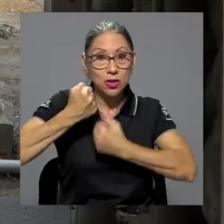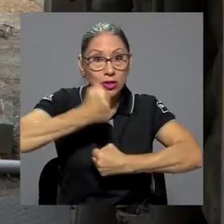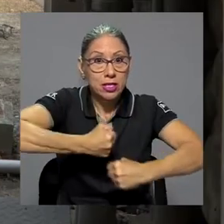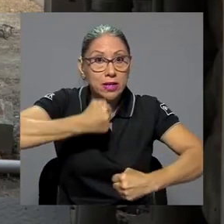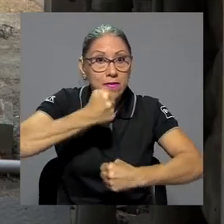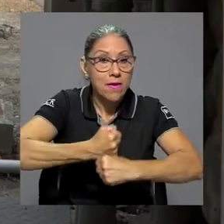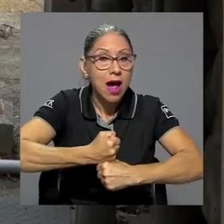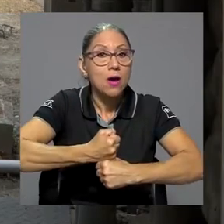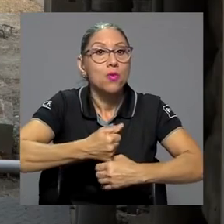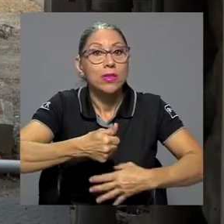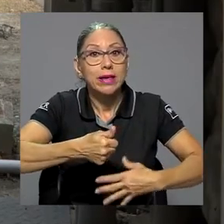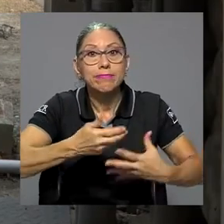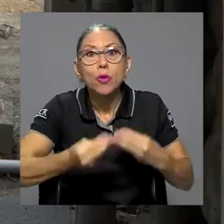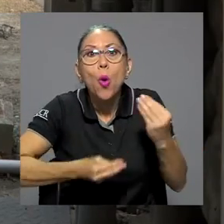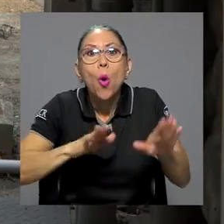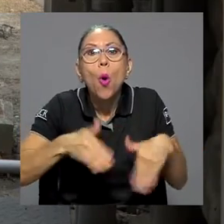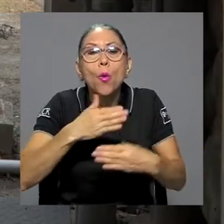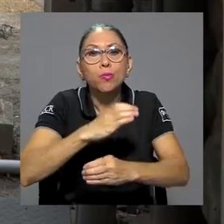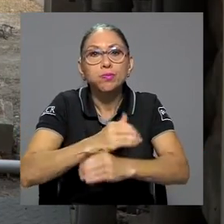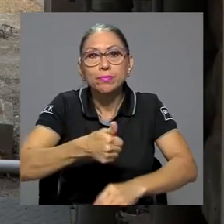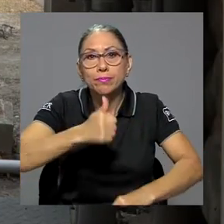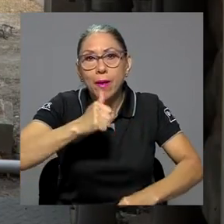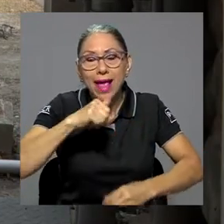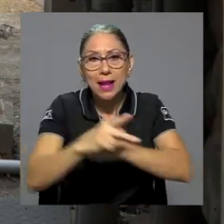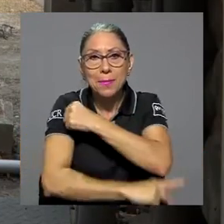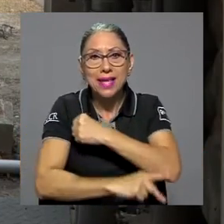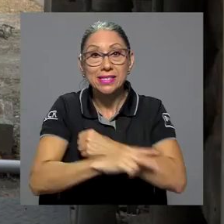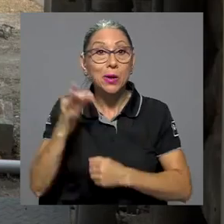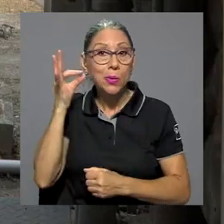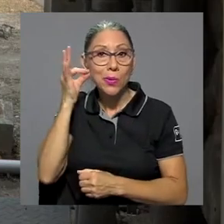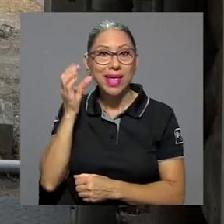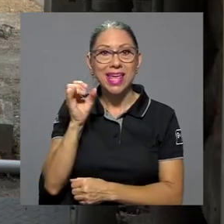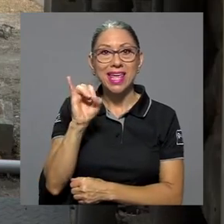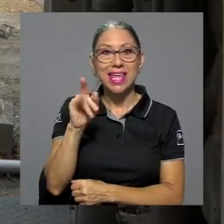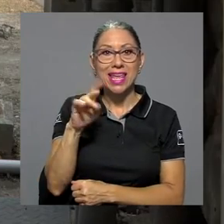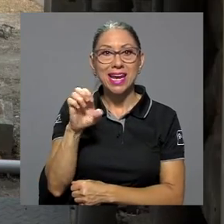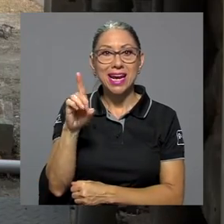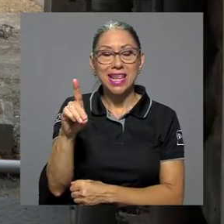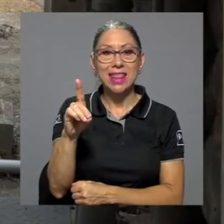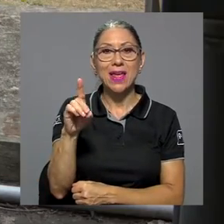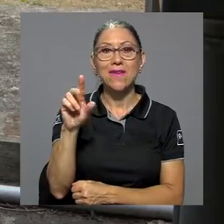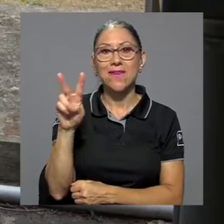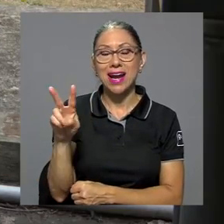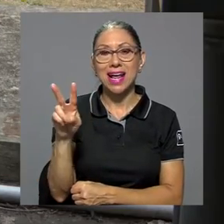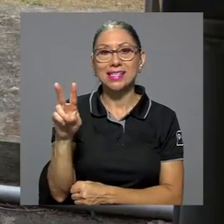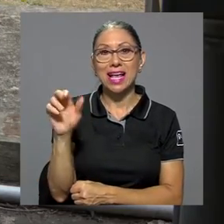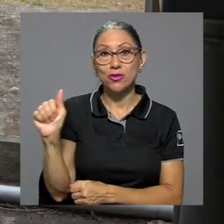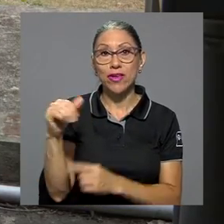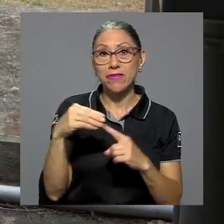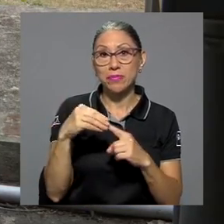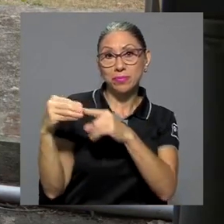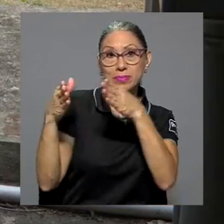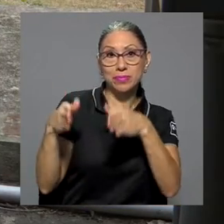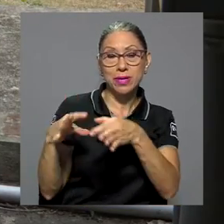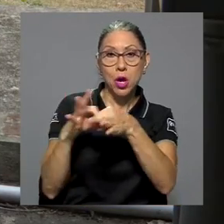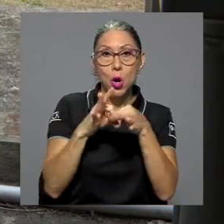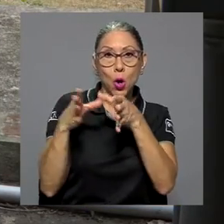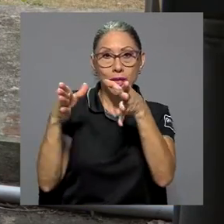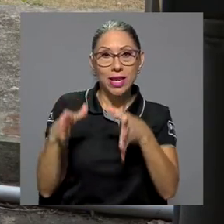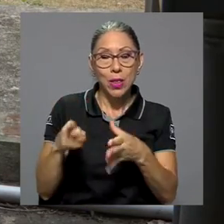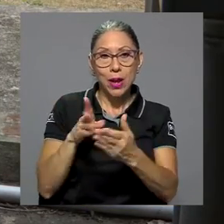hídrico en el país ingrid vargas azofeifa hidrogeóloga y coordinadora del proyecto